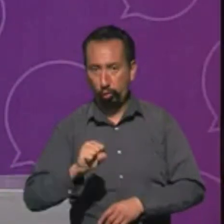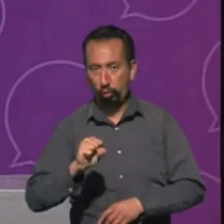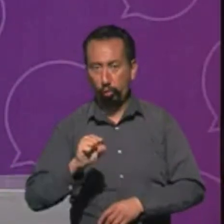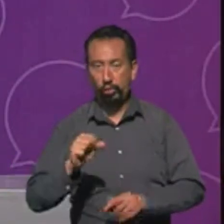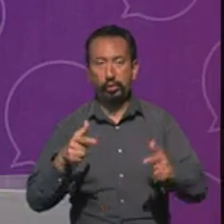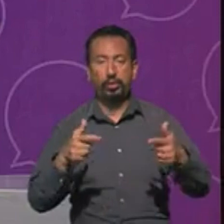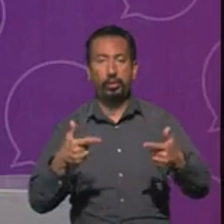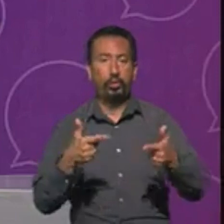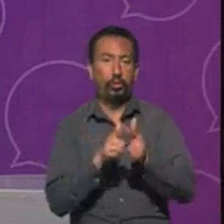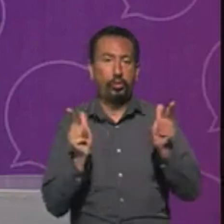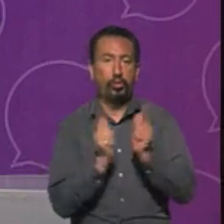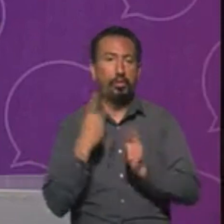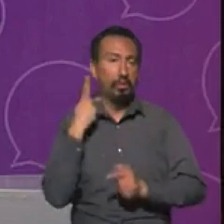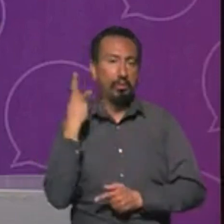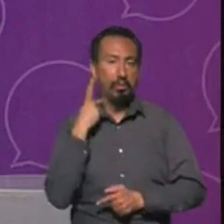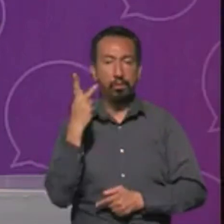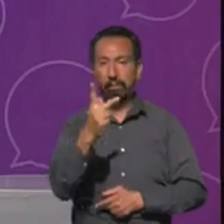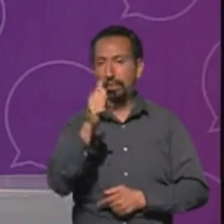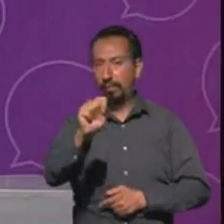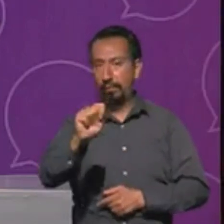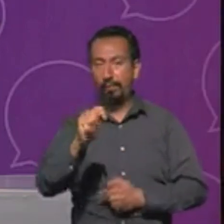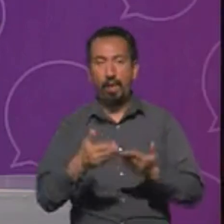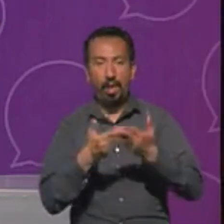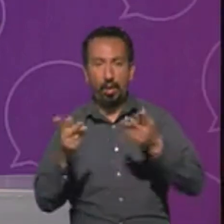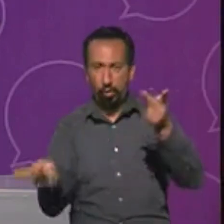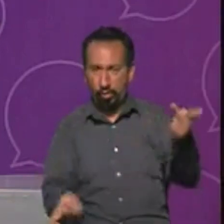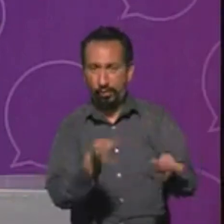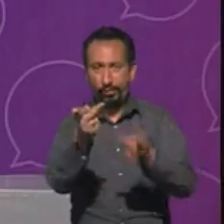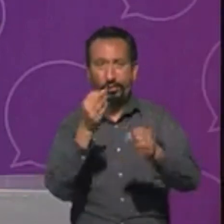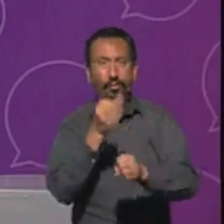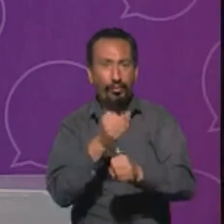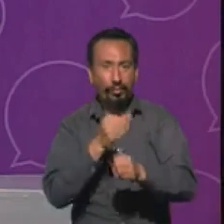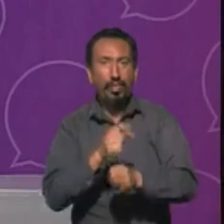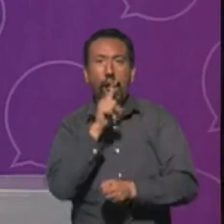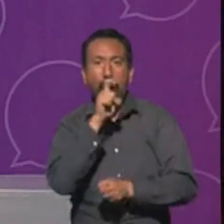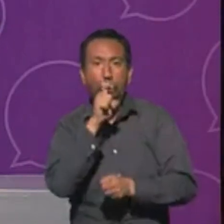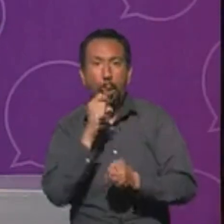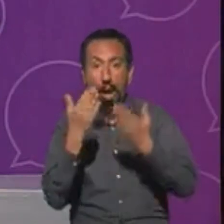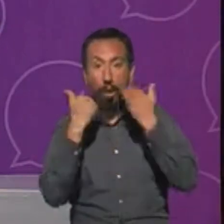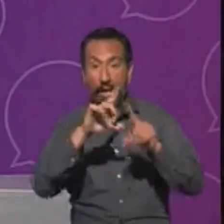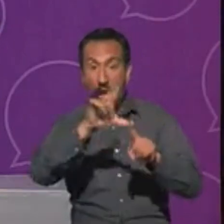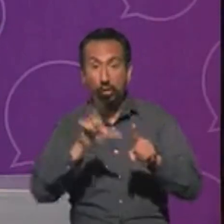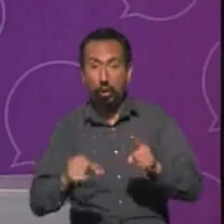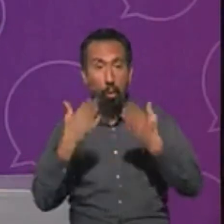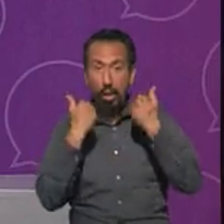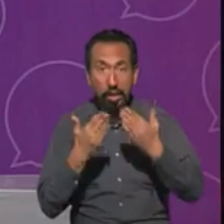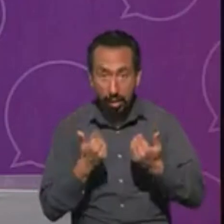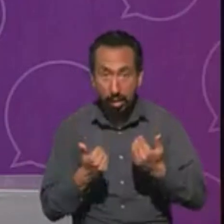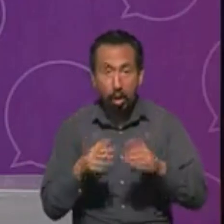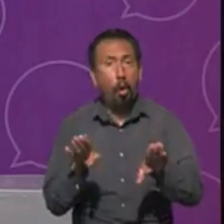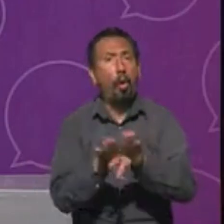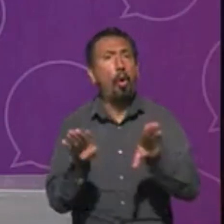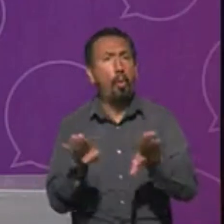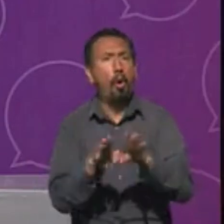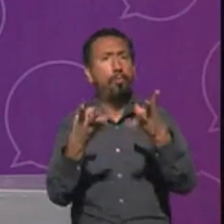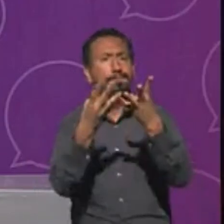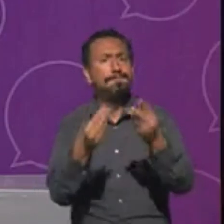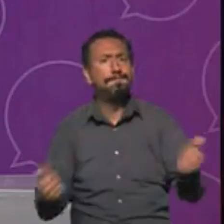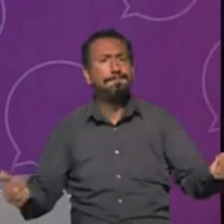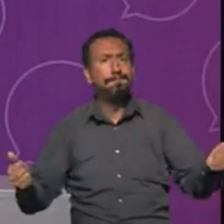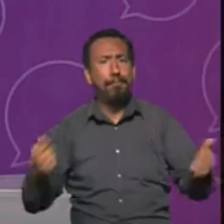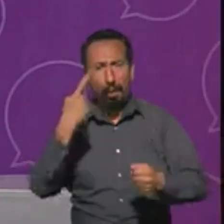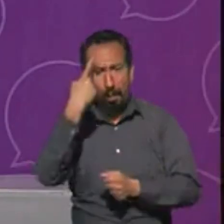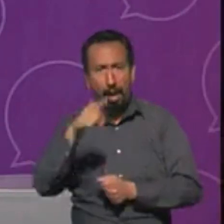partido del trabajo Le repito la pregunta con respecto a la problemática de la escasez del agua a nivel nacional Qué medidas se tomarán en el municipio de